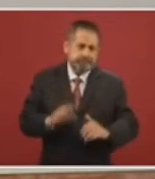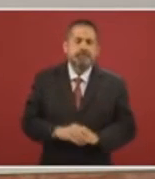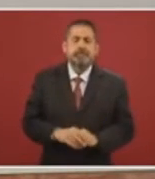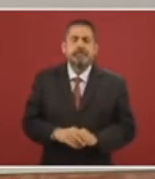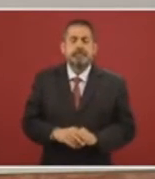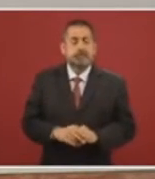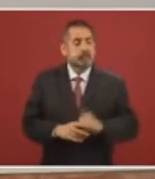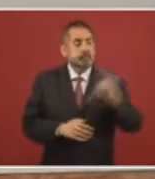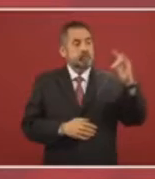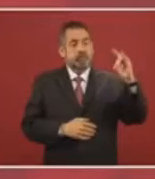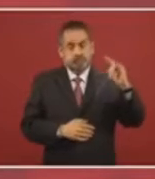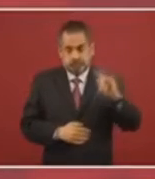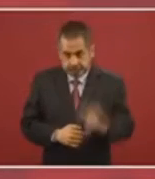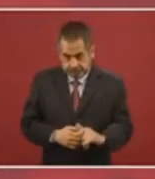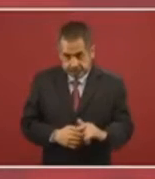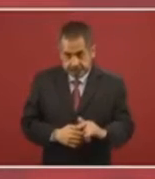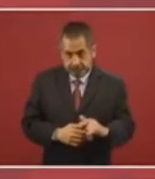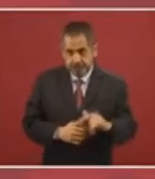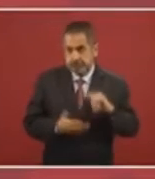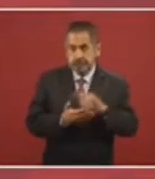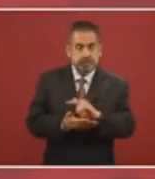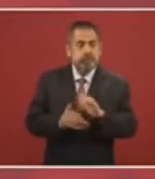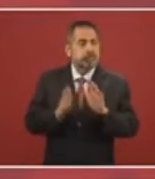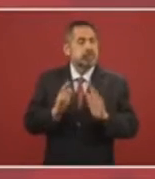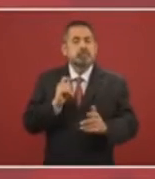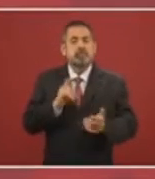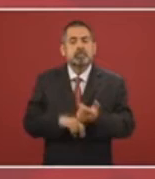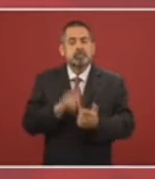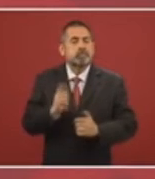Pero aterrizando, ya estaba